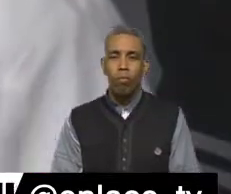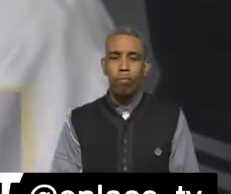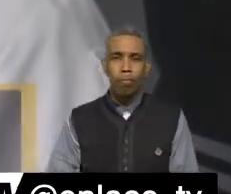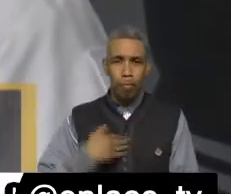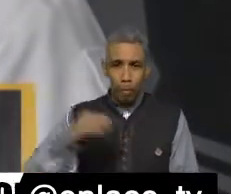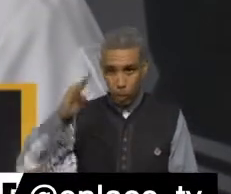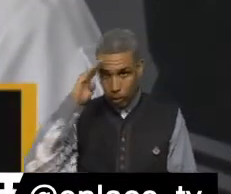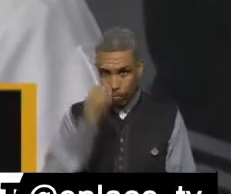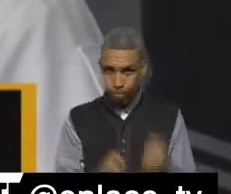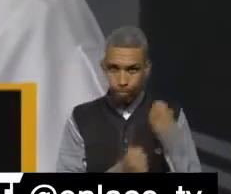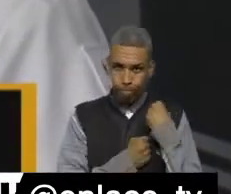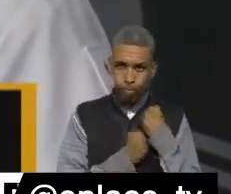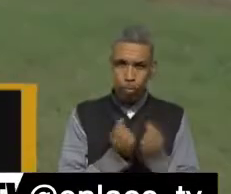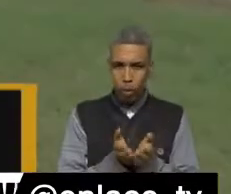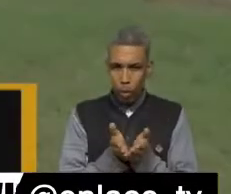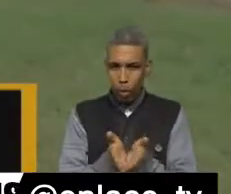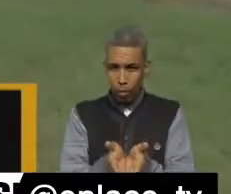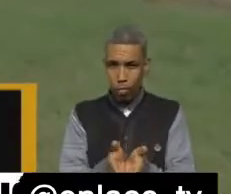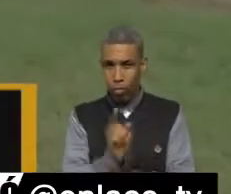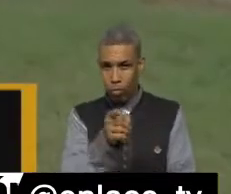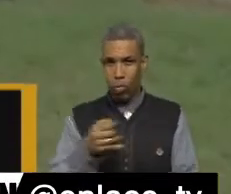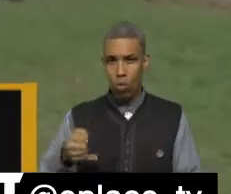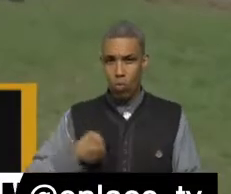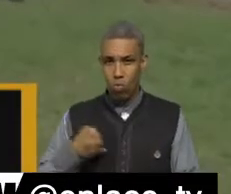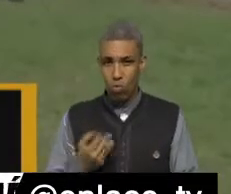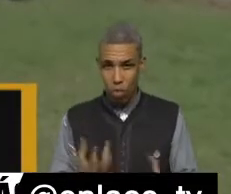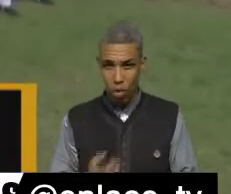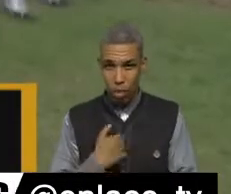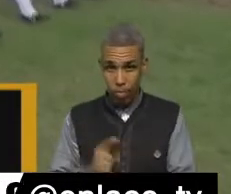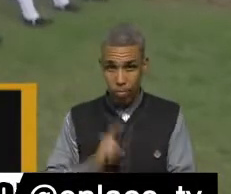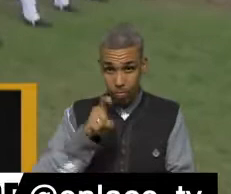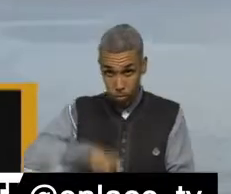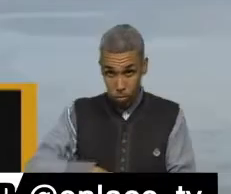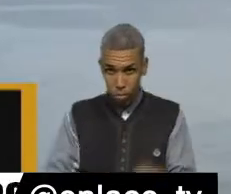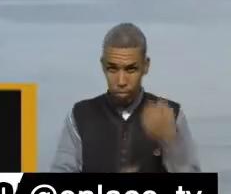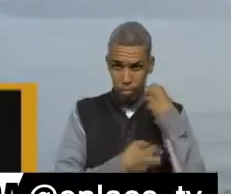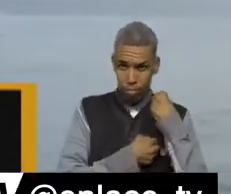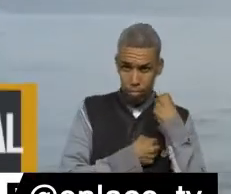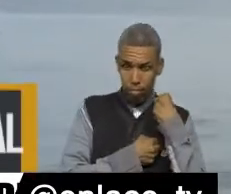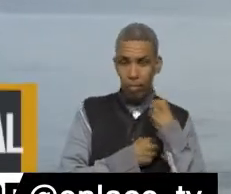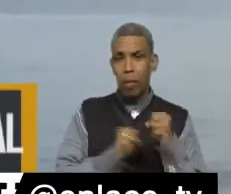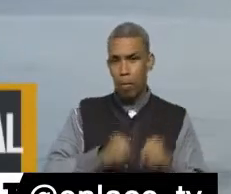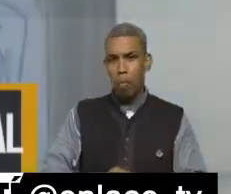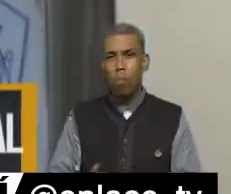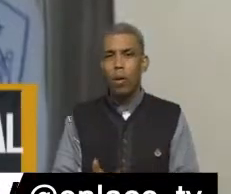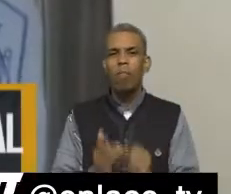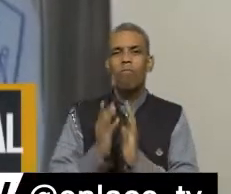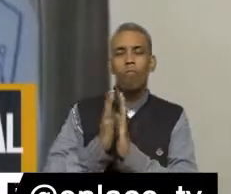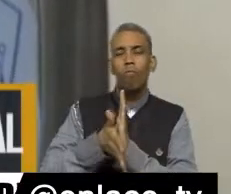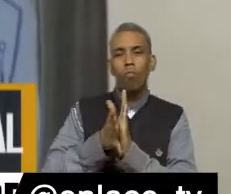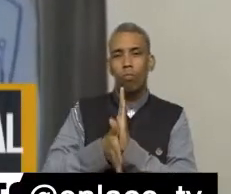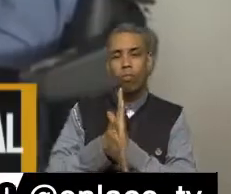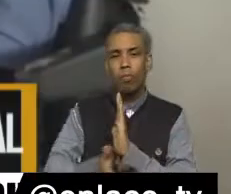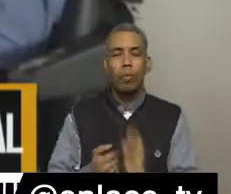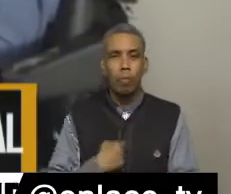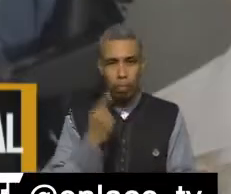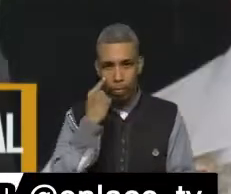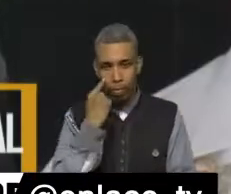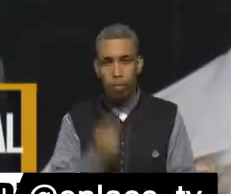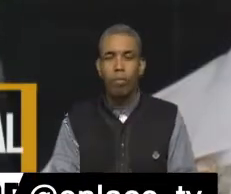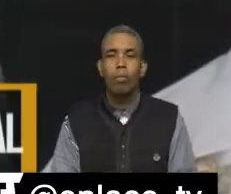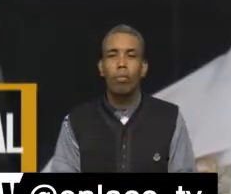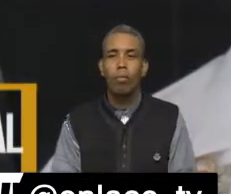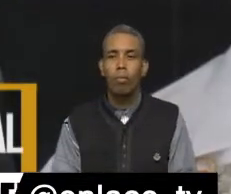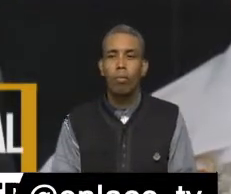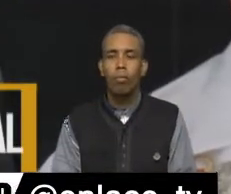tiene abierta la convocatoria para aquellos jóvenes que deseen unirse a esta institución que protege las zonas marítimas y fluviales de nuestro país. Para